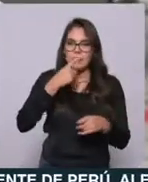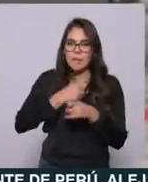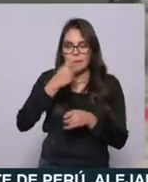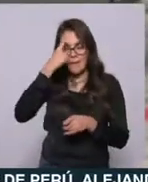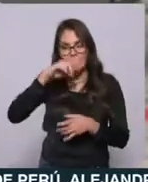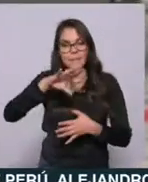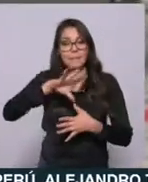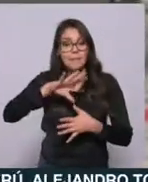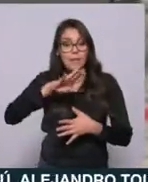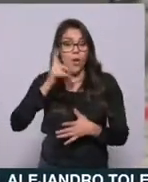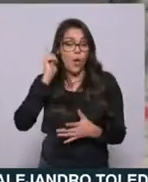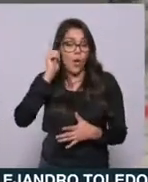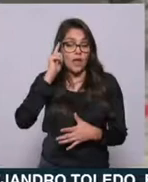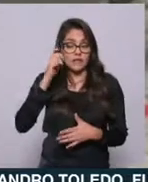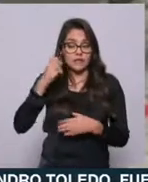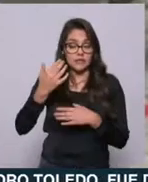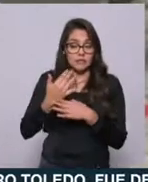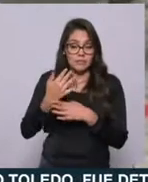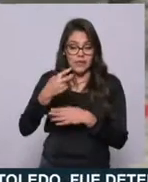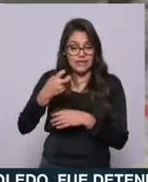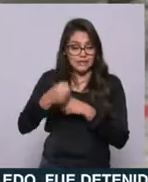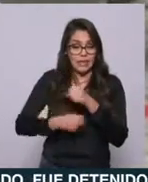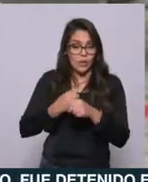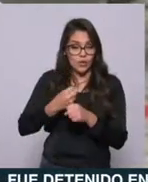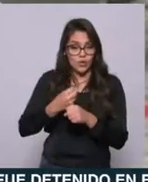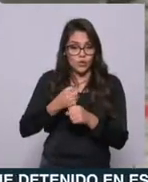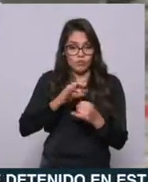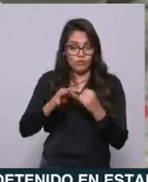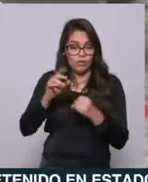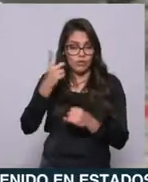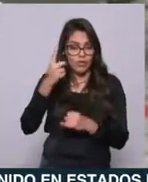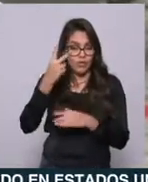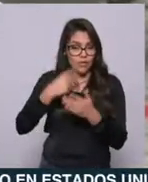y se espera que a finales de 2019 se pueda tener el